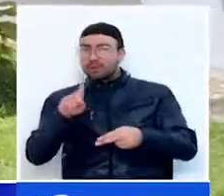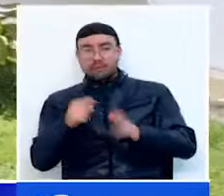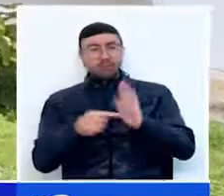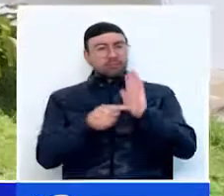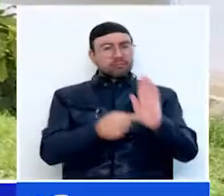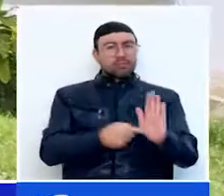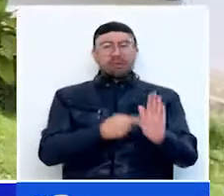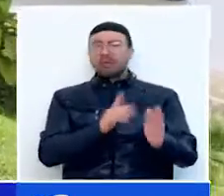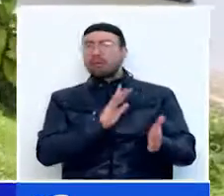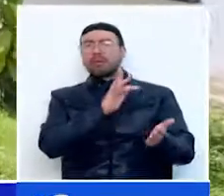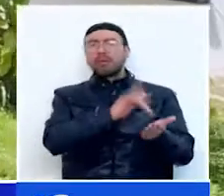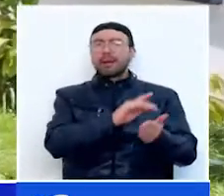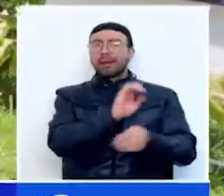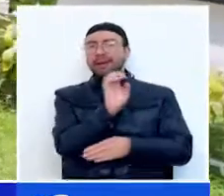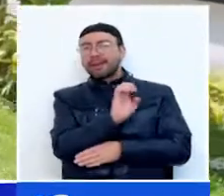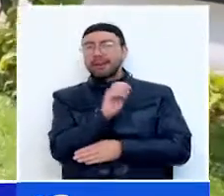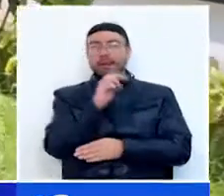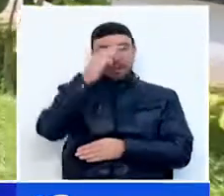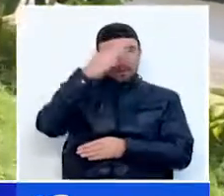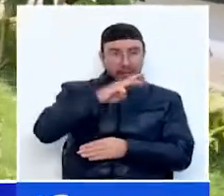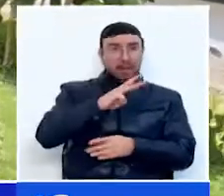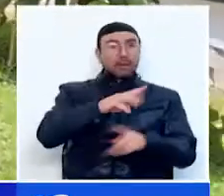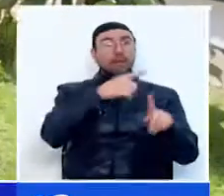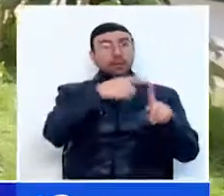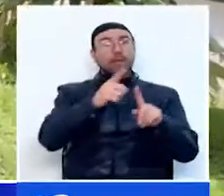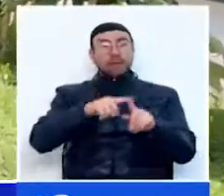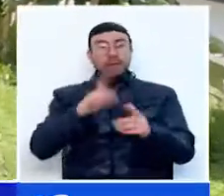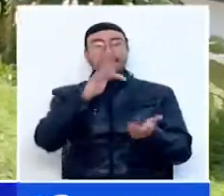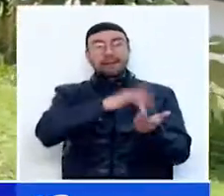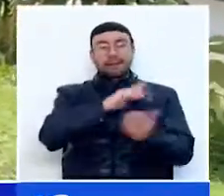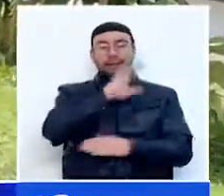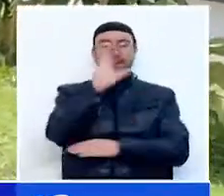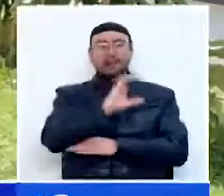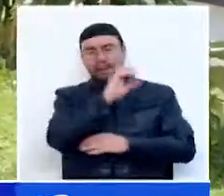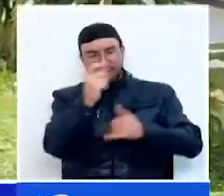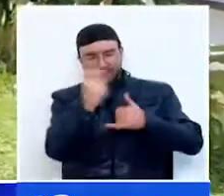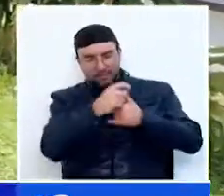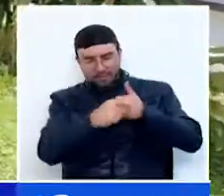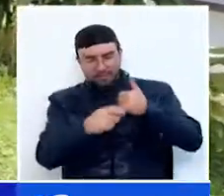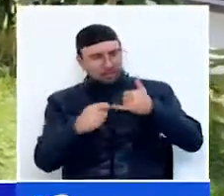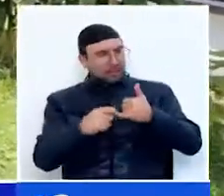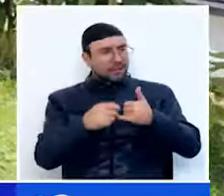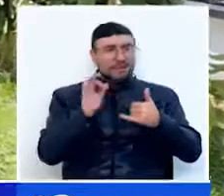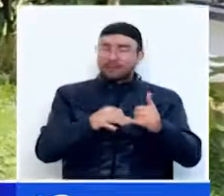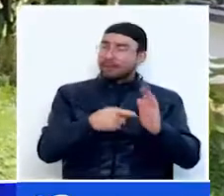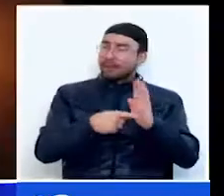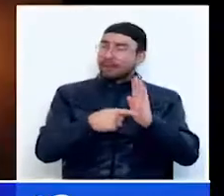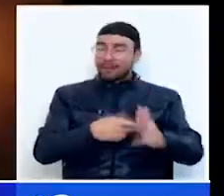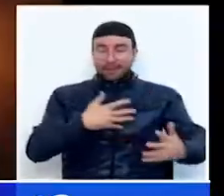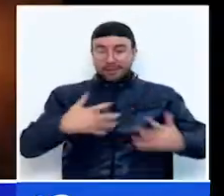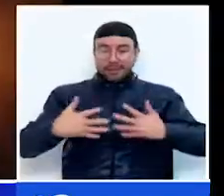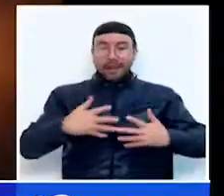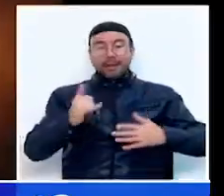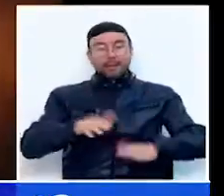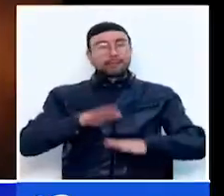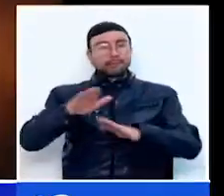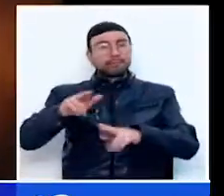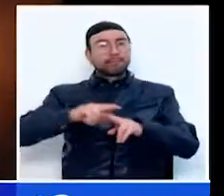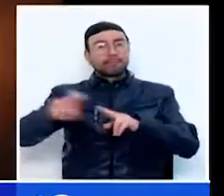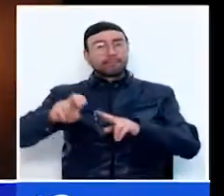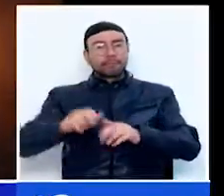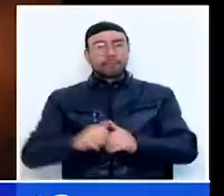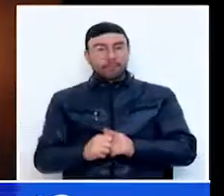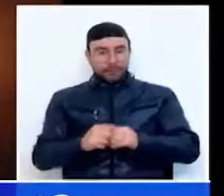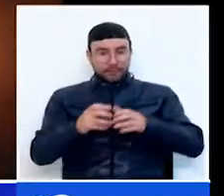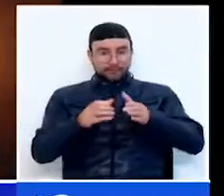en lugares como Ecuador, México y muchas partes de Colombia, siempre representando nuestro teatro manizaleño. La compañía teatral de